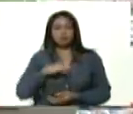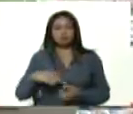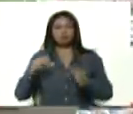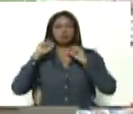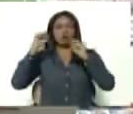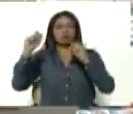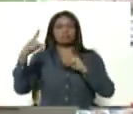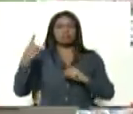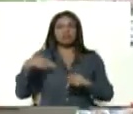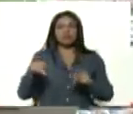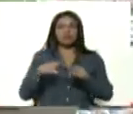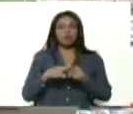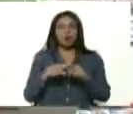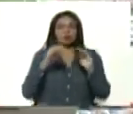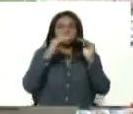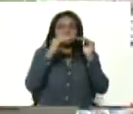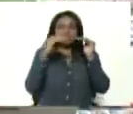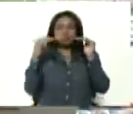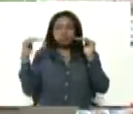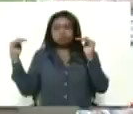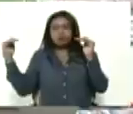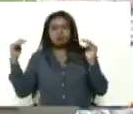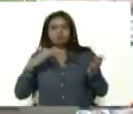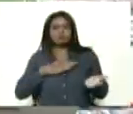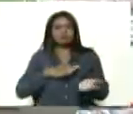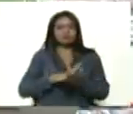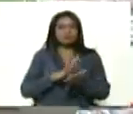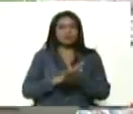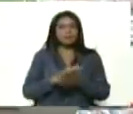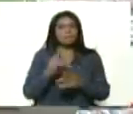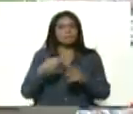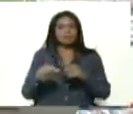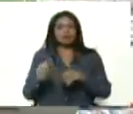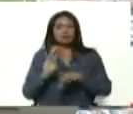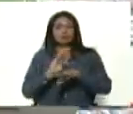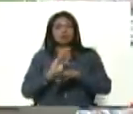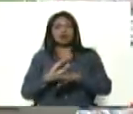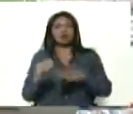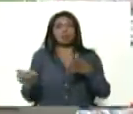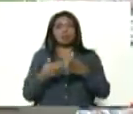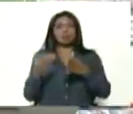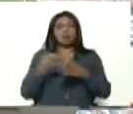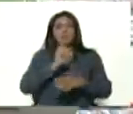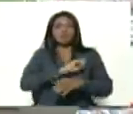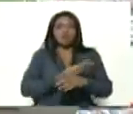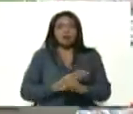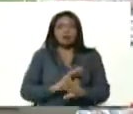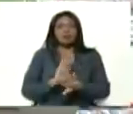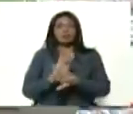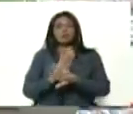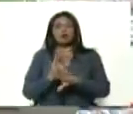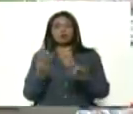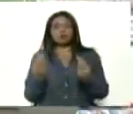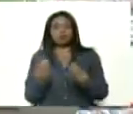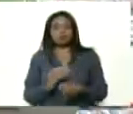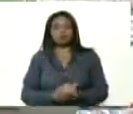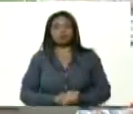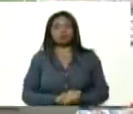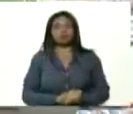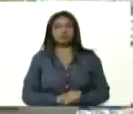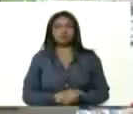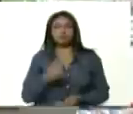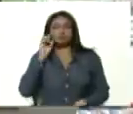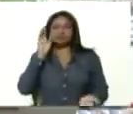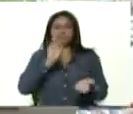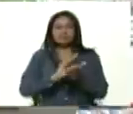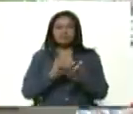tener una curva aplanada. Pero los riesgos y las amenazas están allí, estando el centro